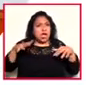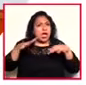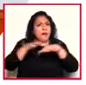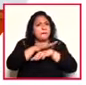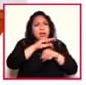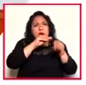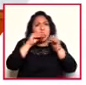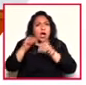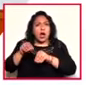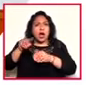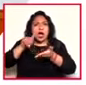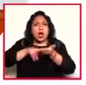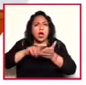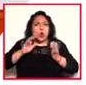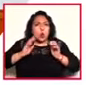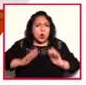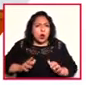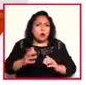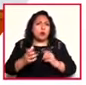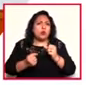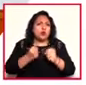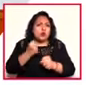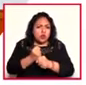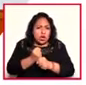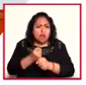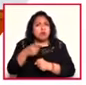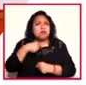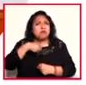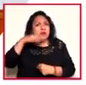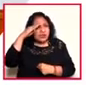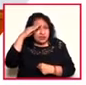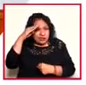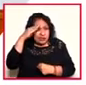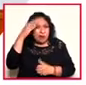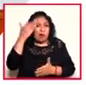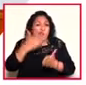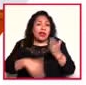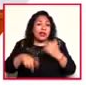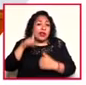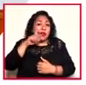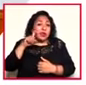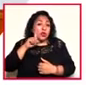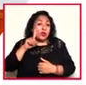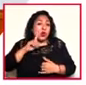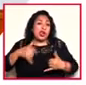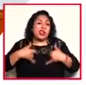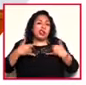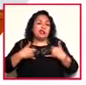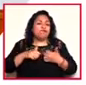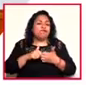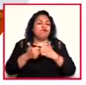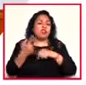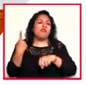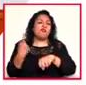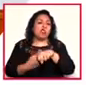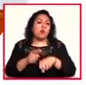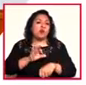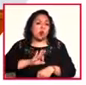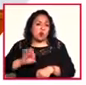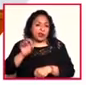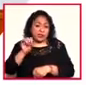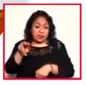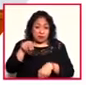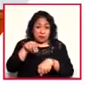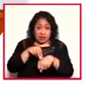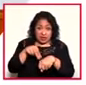cuerpo y que durante mucho tiempo se pensó que la falta de sexo en las mujeres jóvenes podía enfermarlas. La medicina, queda